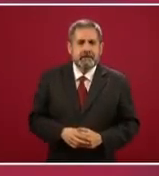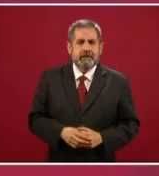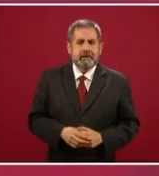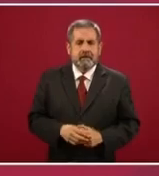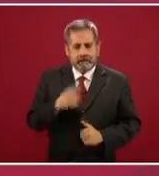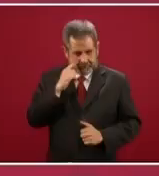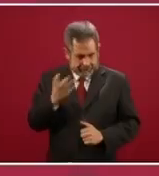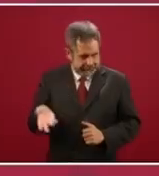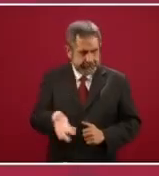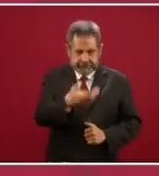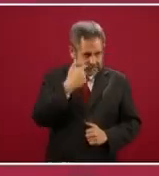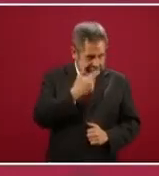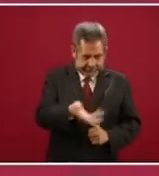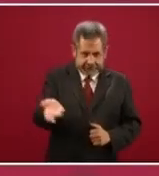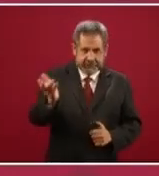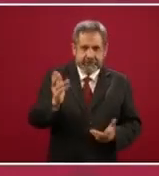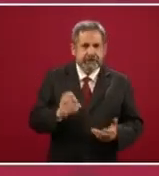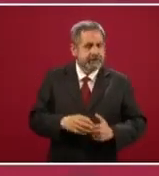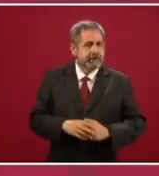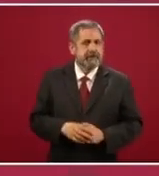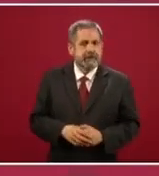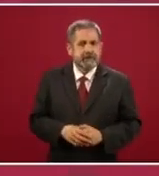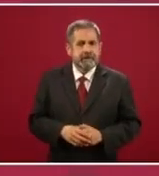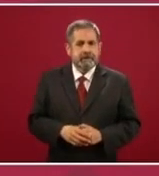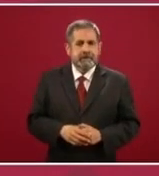A ver, esos,